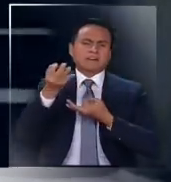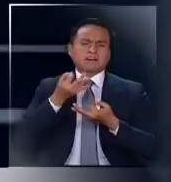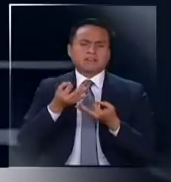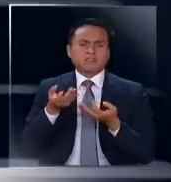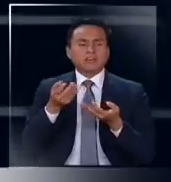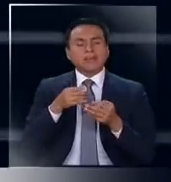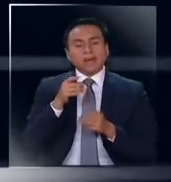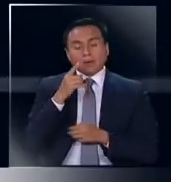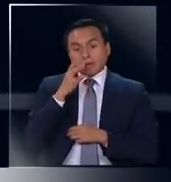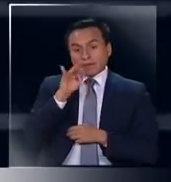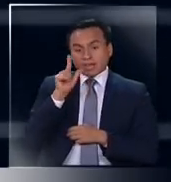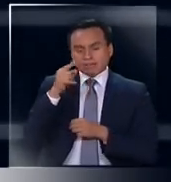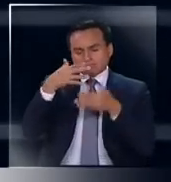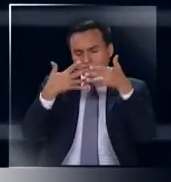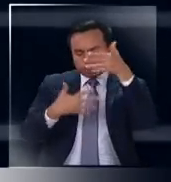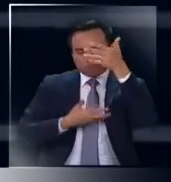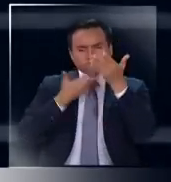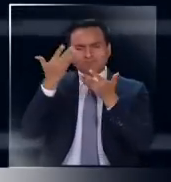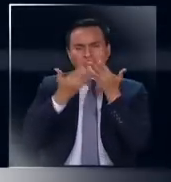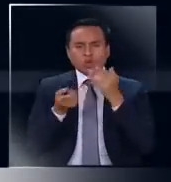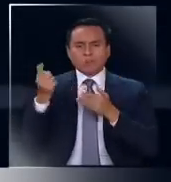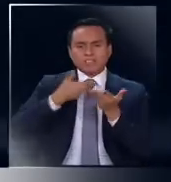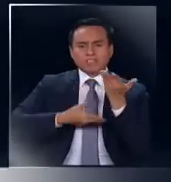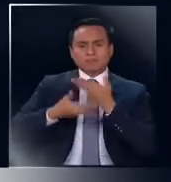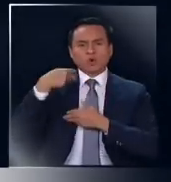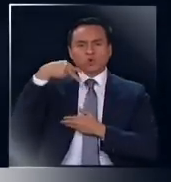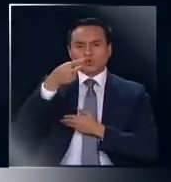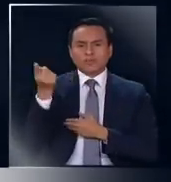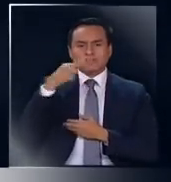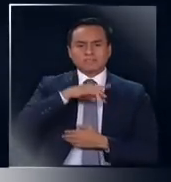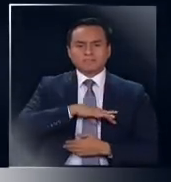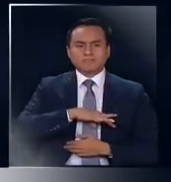Rafael, con extenso cancionero para compartir, vuelve en junio a Chile.